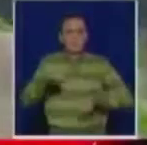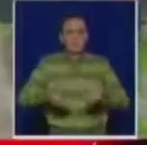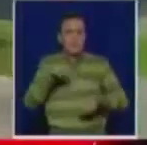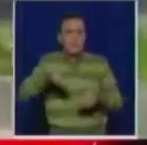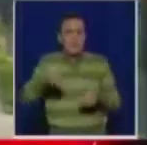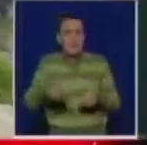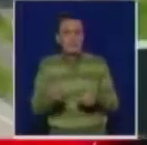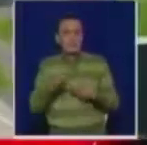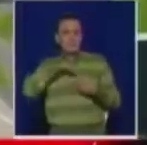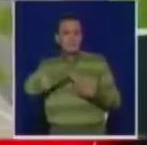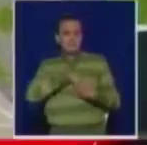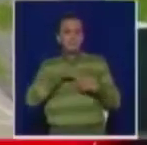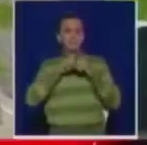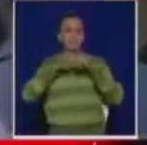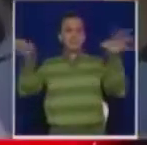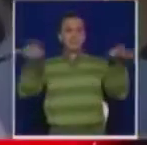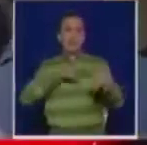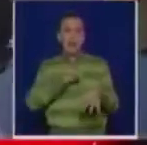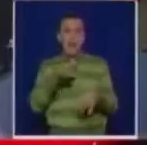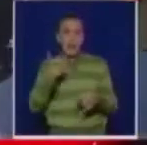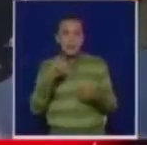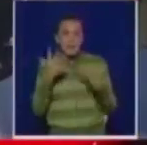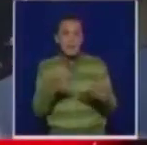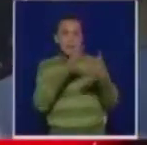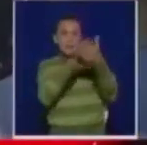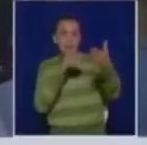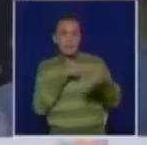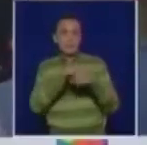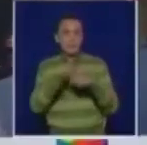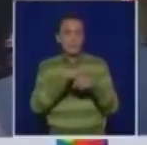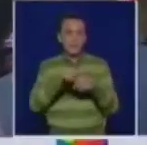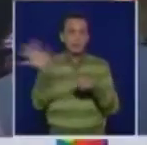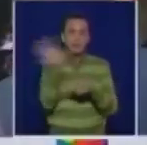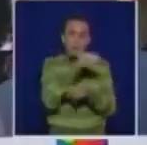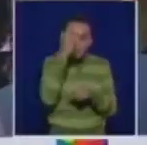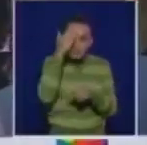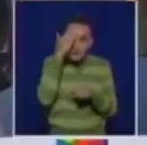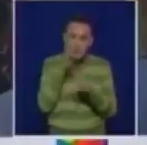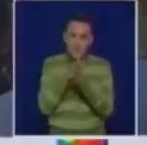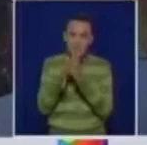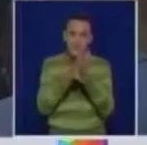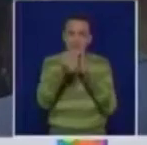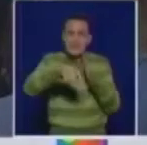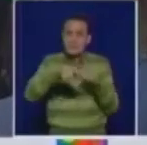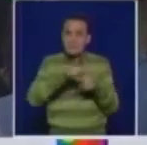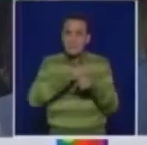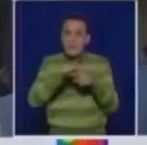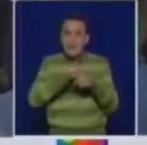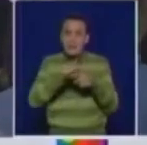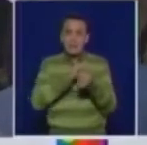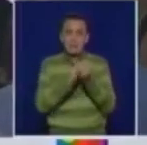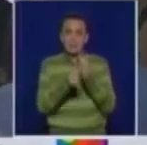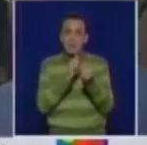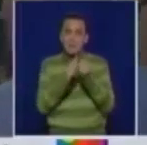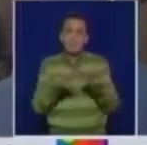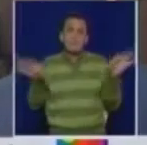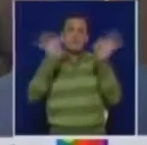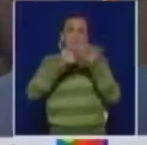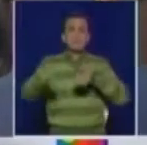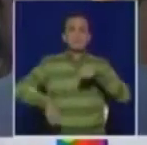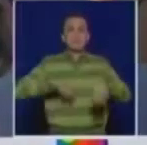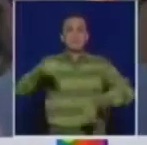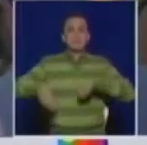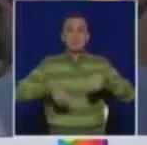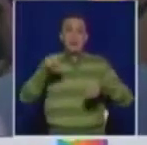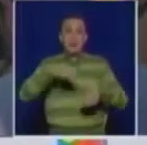se ha expandido en ciudades como Cali. Más que más personas lo conozcan como un deporte que lo pueden practicar. Solamente necesito una bicicleta, el espacio ya